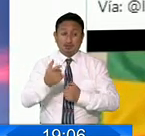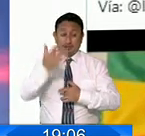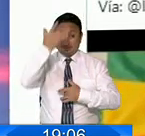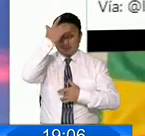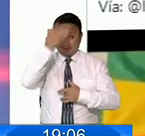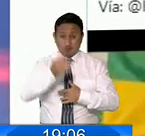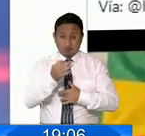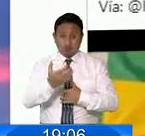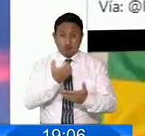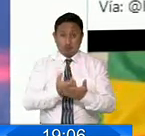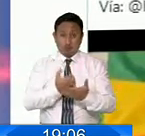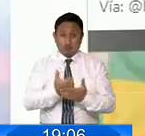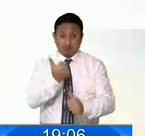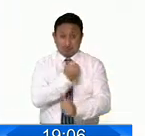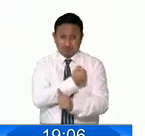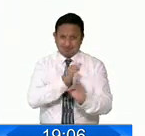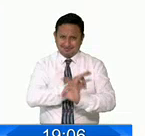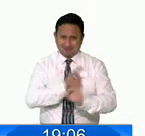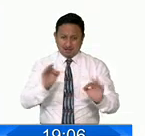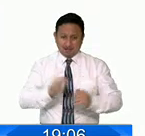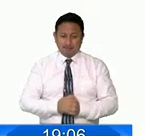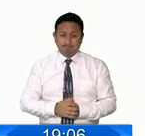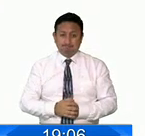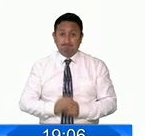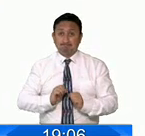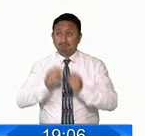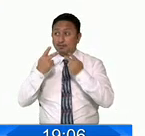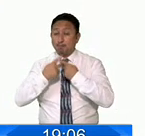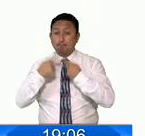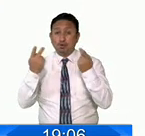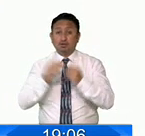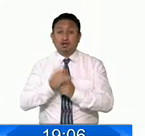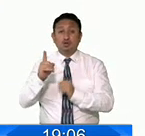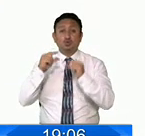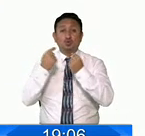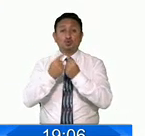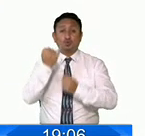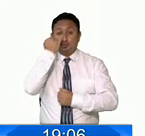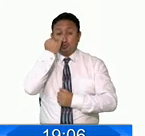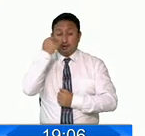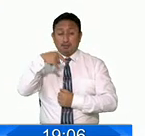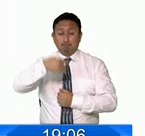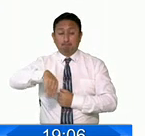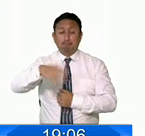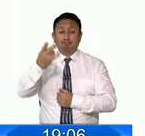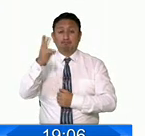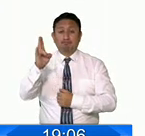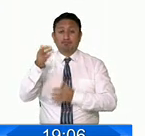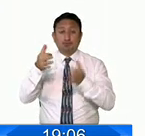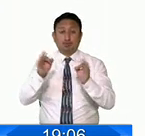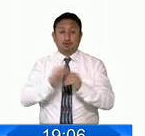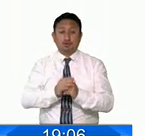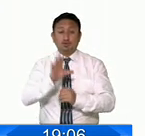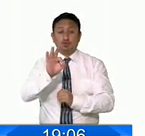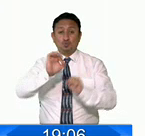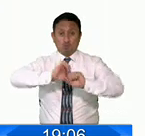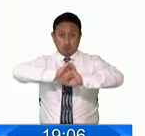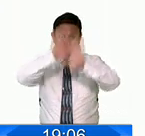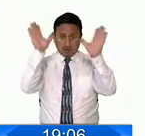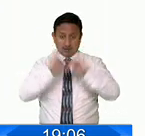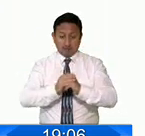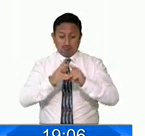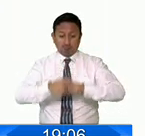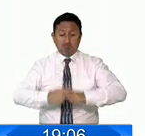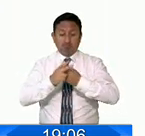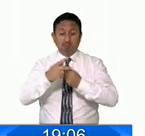sin vacunas. De manera pública, la Ecuarunari informó que desde este miércoles 17 de febrero a las 9 de la mañana se iniciará lo que calificaron